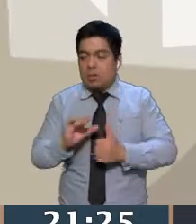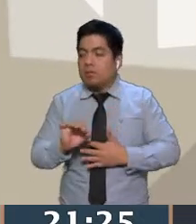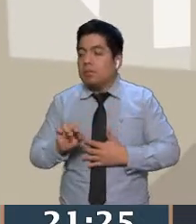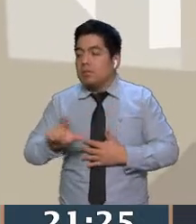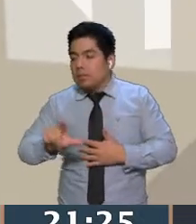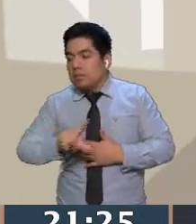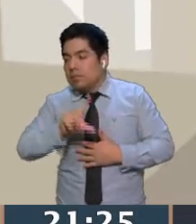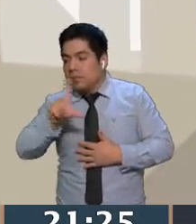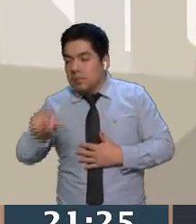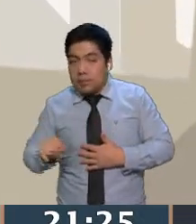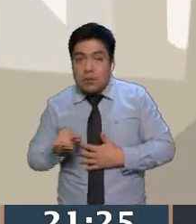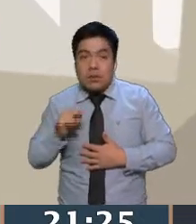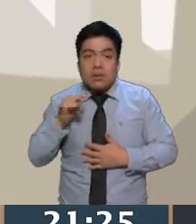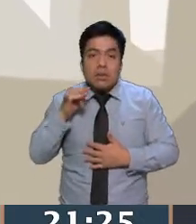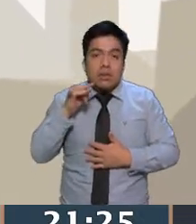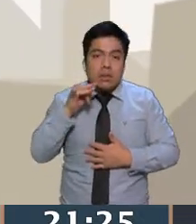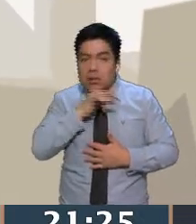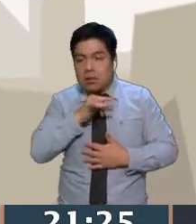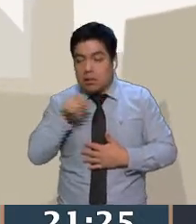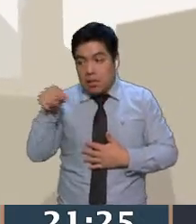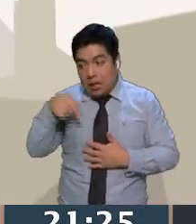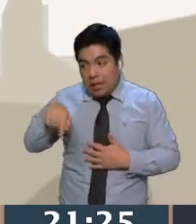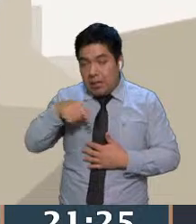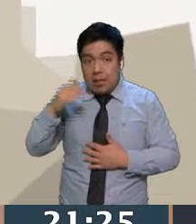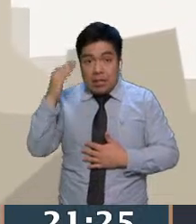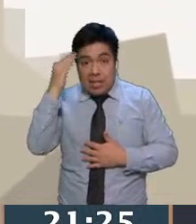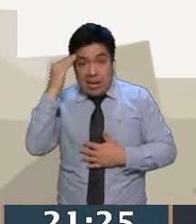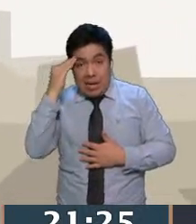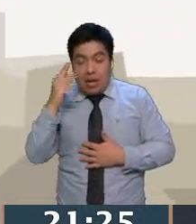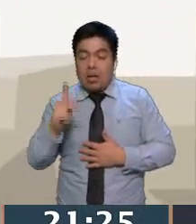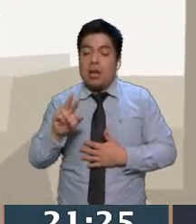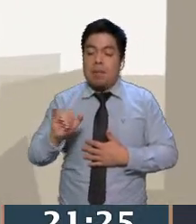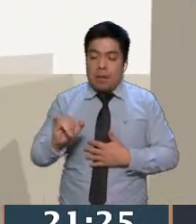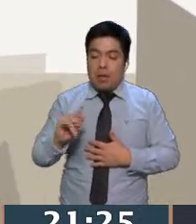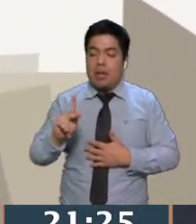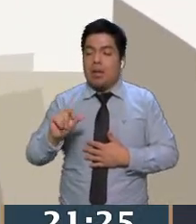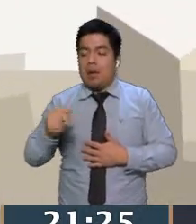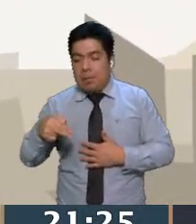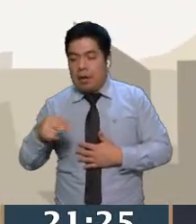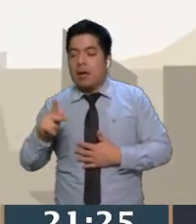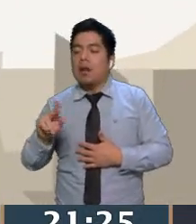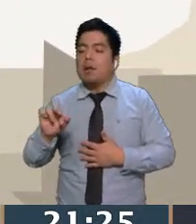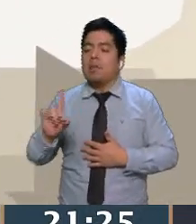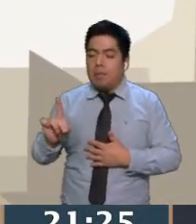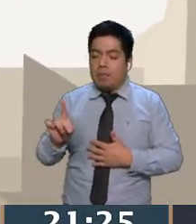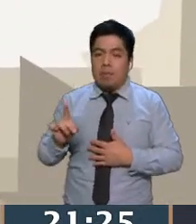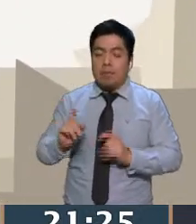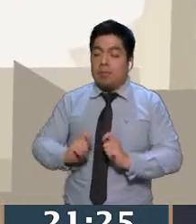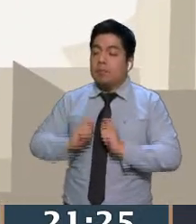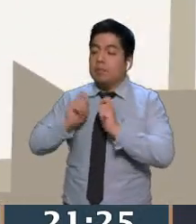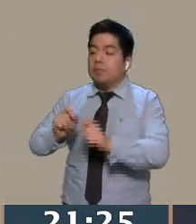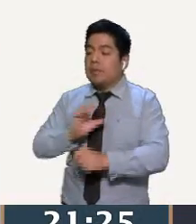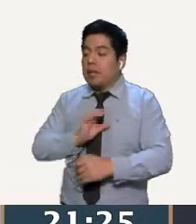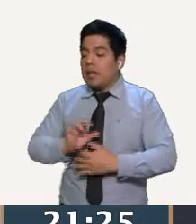descarara totalmente al ser líder moral del PRI, del PAN y del PRD, e imponer a su candidata Xochitl